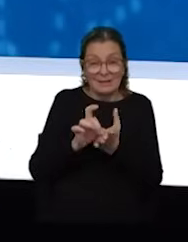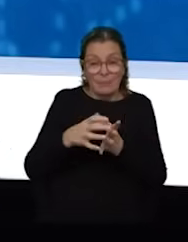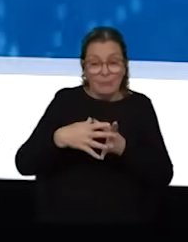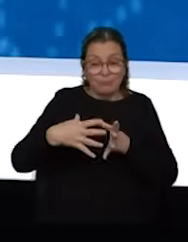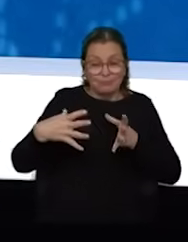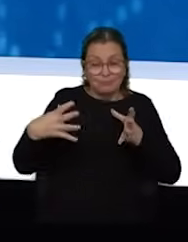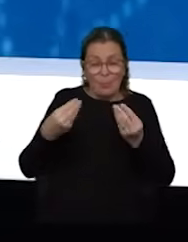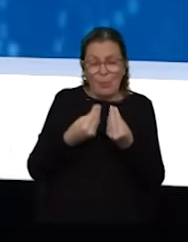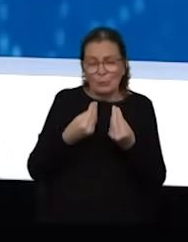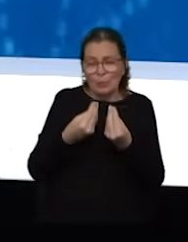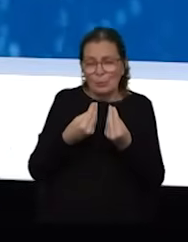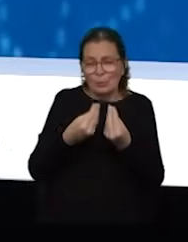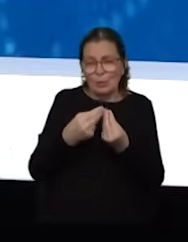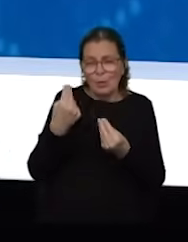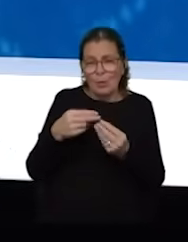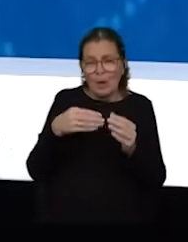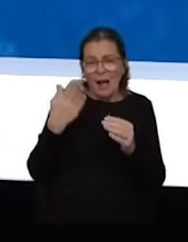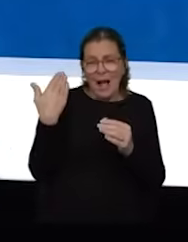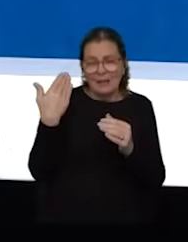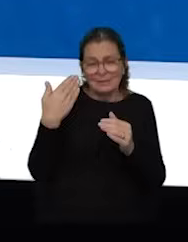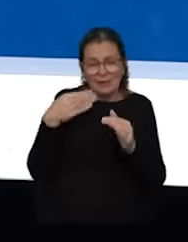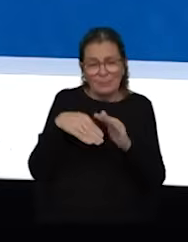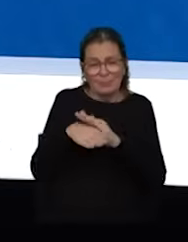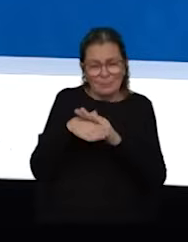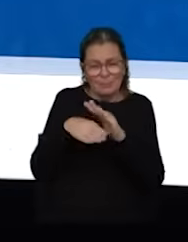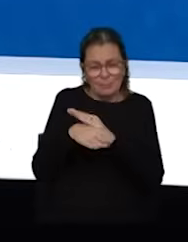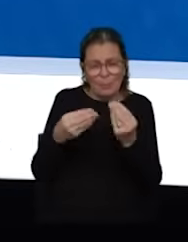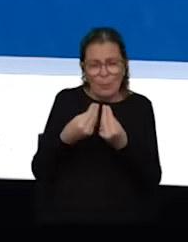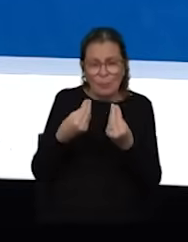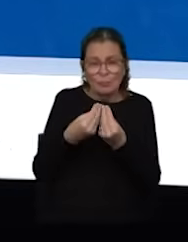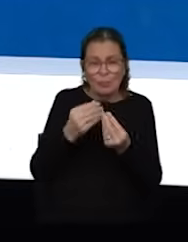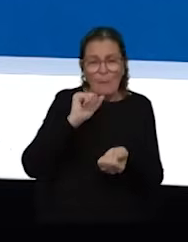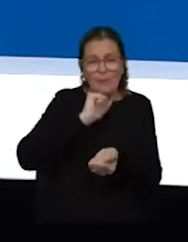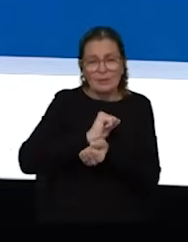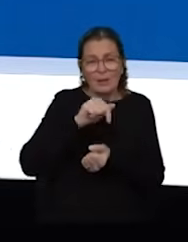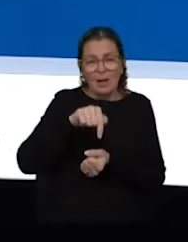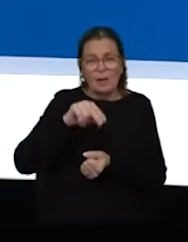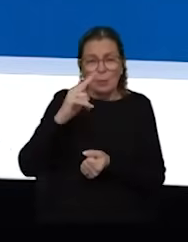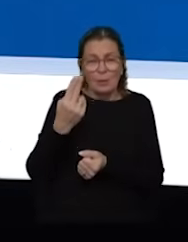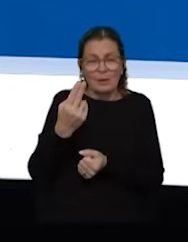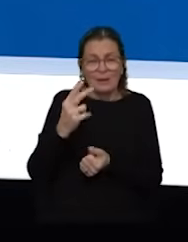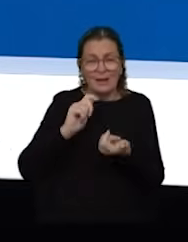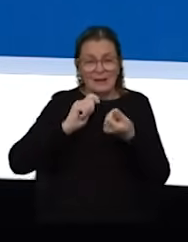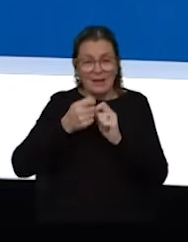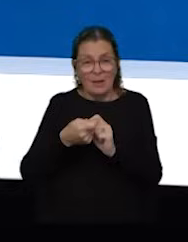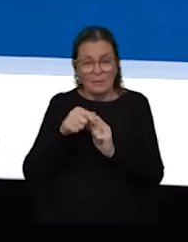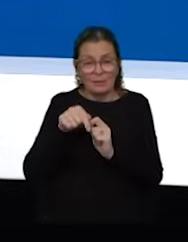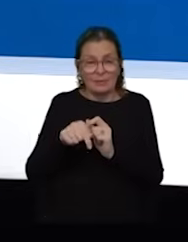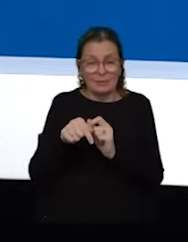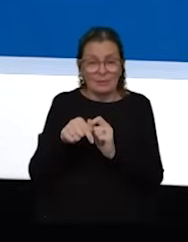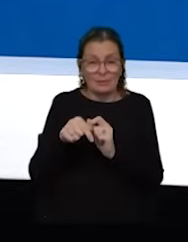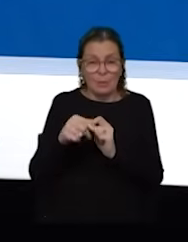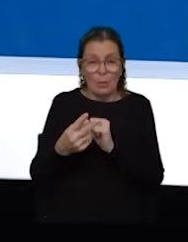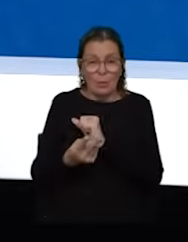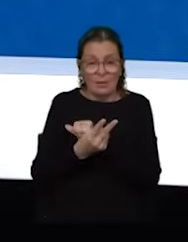reventado es decir nunca hubo tanta gente presa en Uruguay como hoy sin embargo eh ese cambio de paradigma que es de